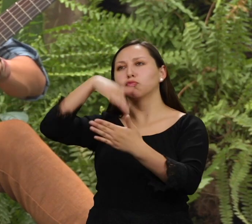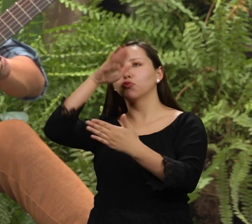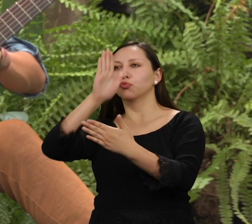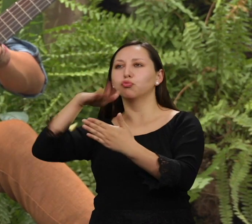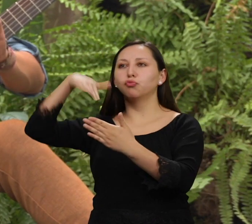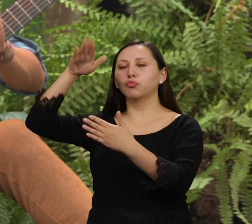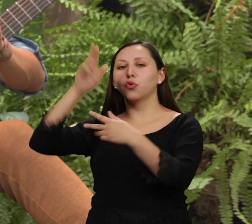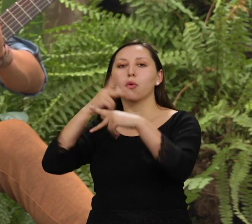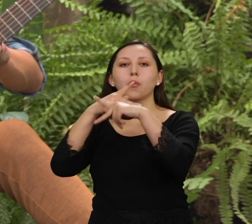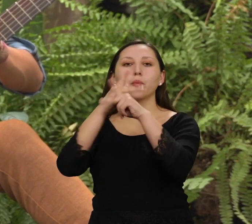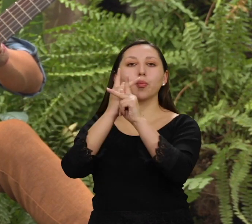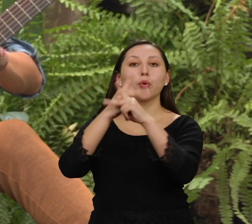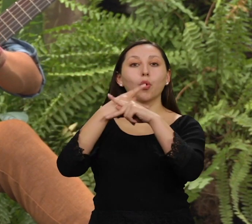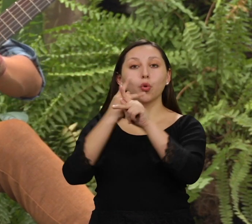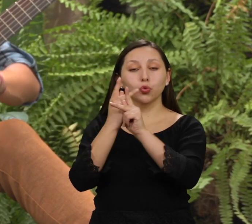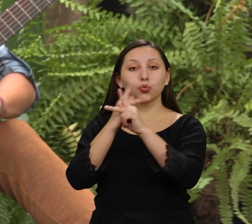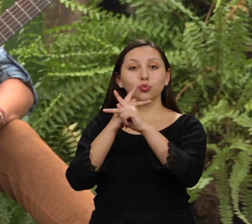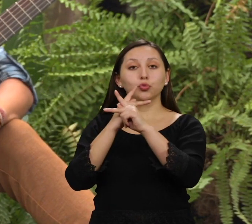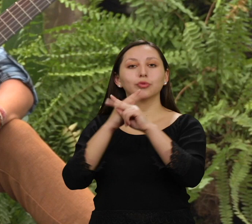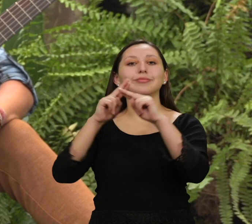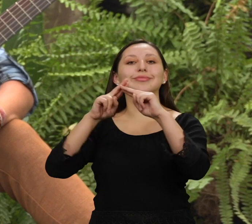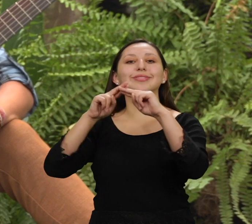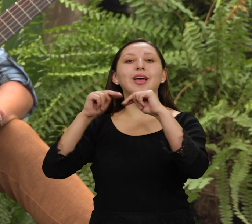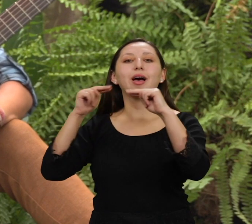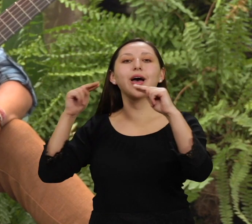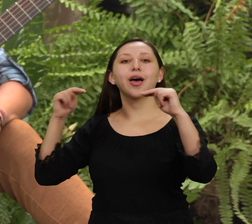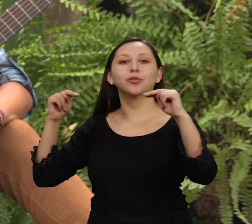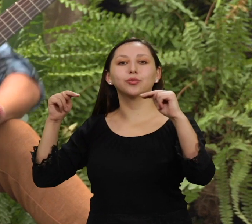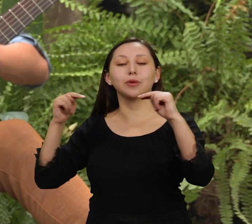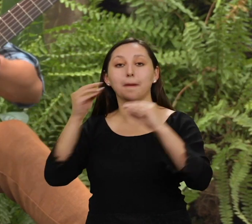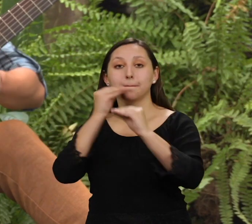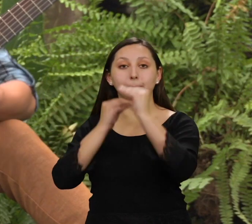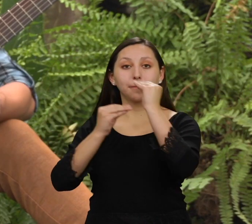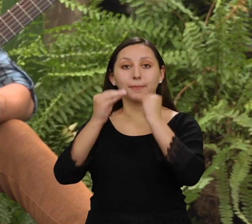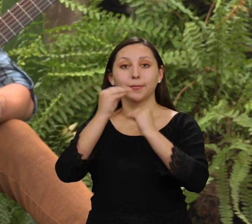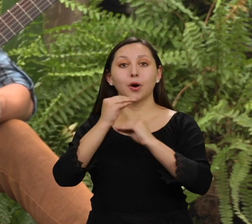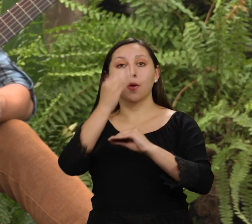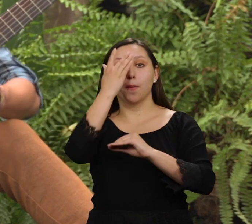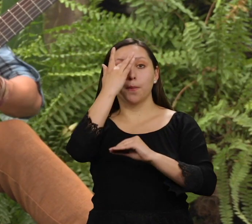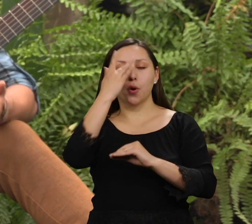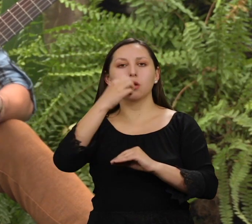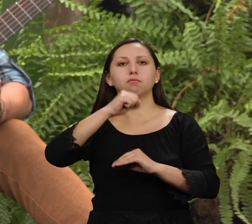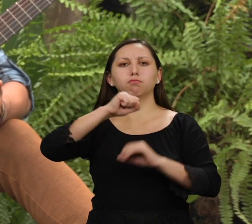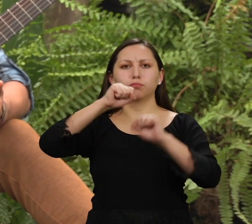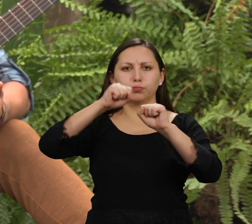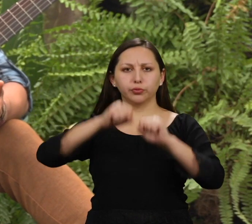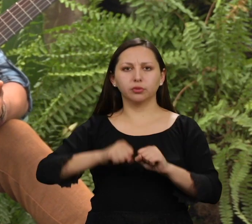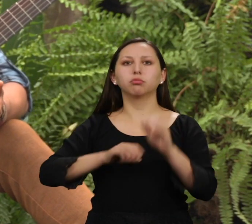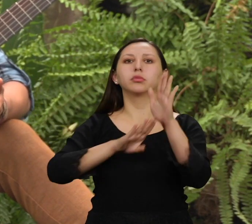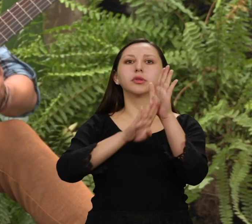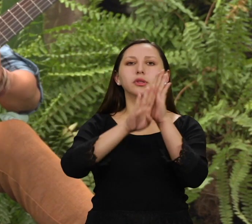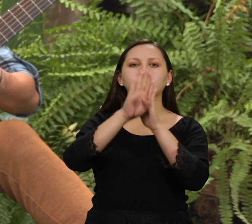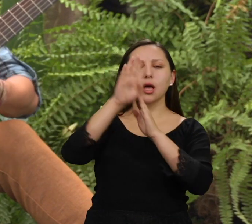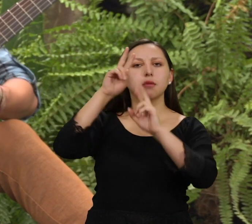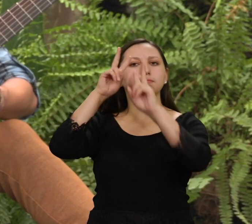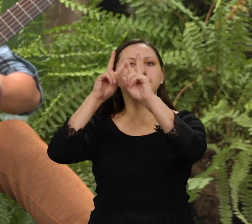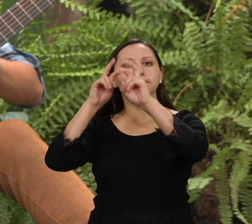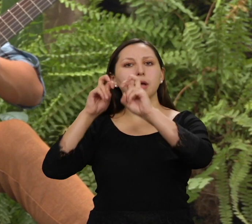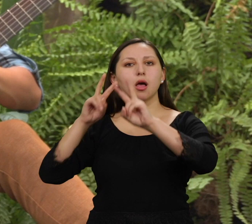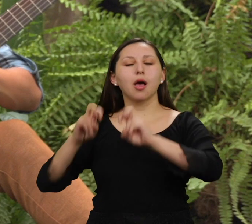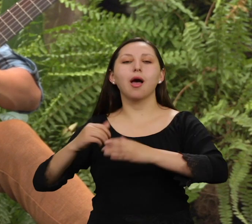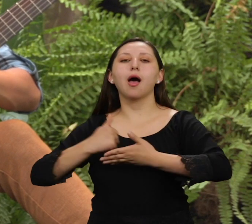Yo elijo productos biodegradables Claro que sí Porque nos enseña a crear Nos enseña a